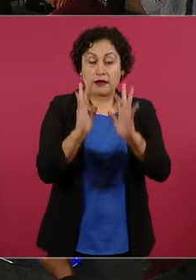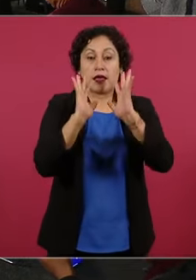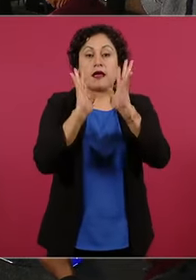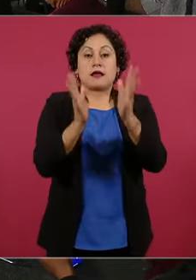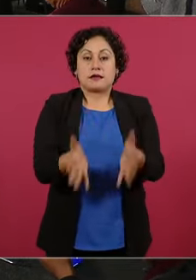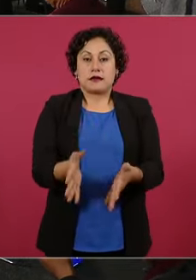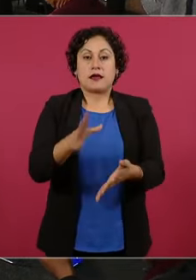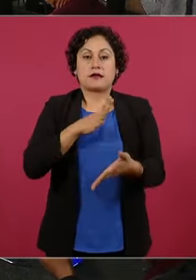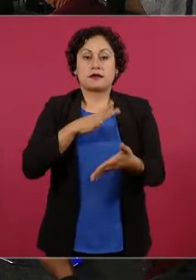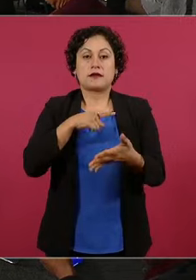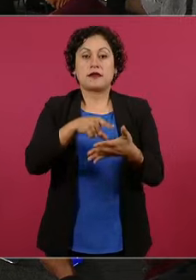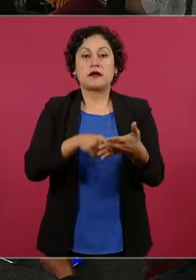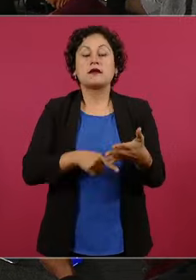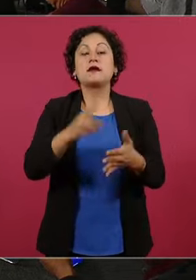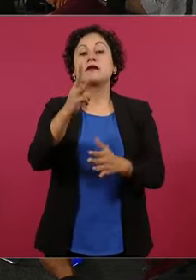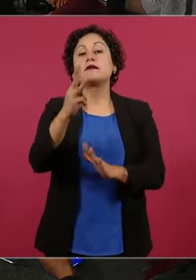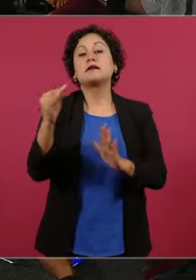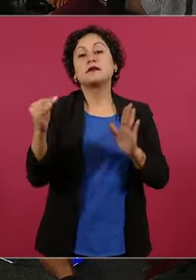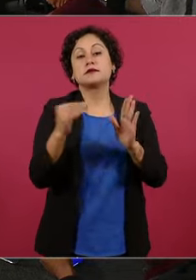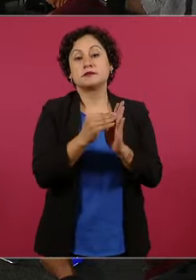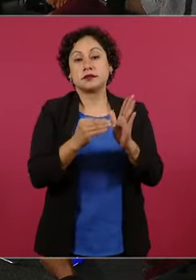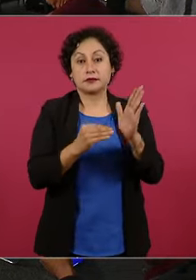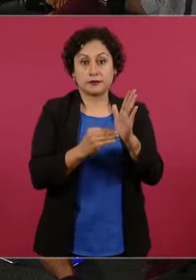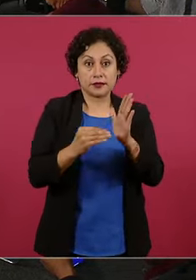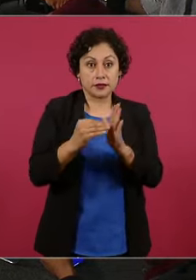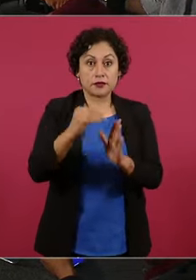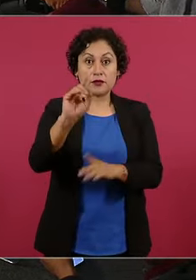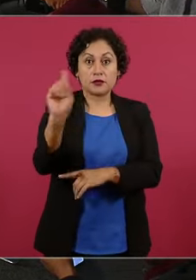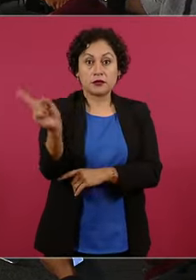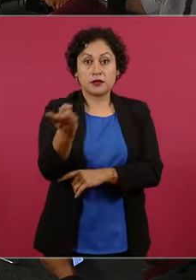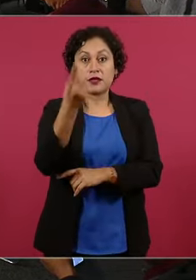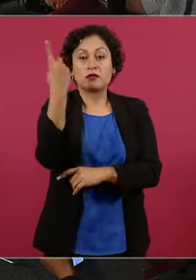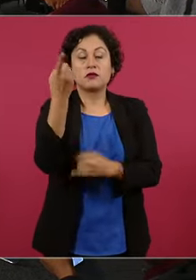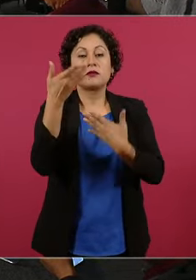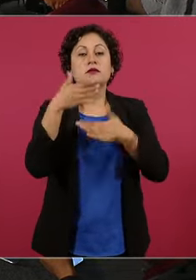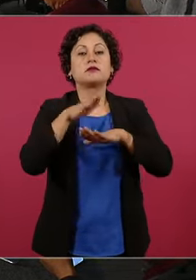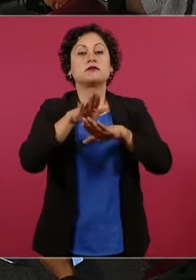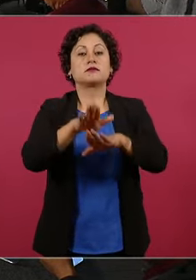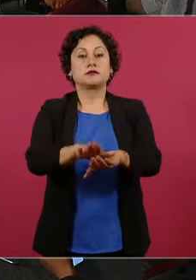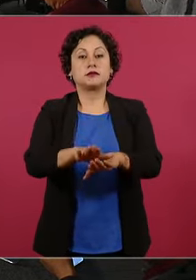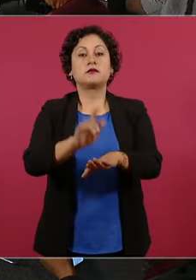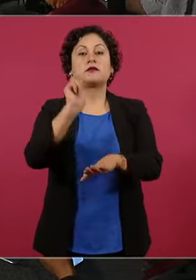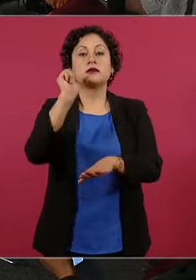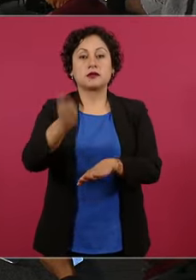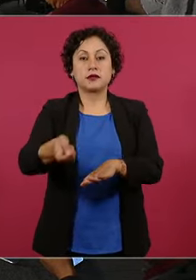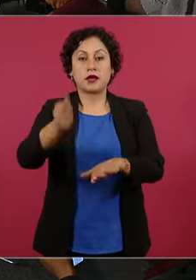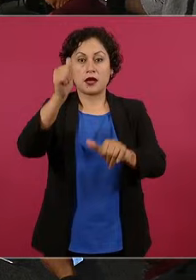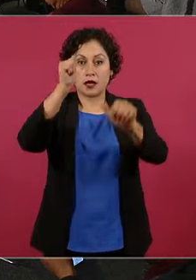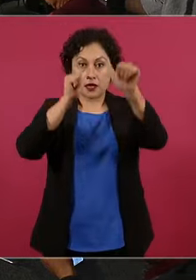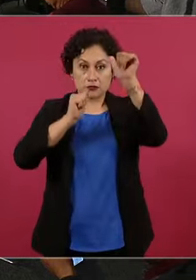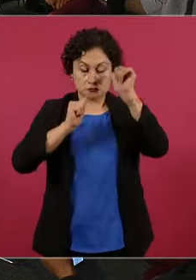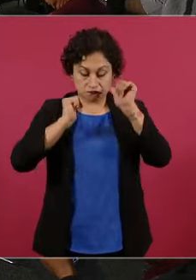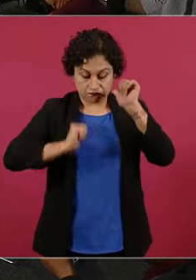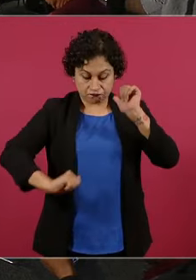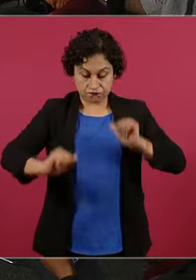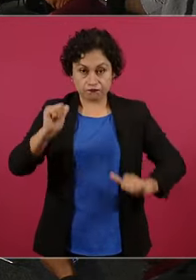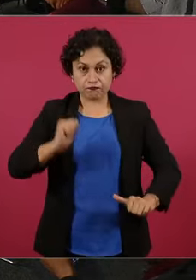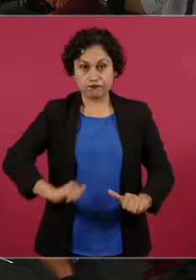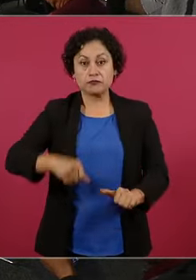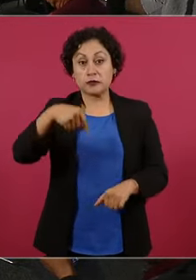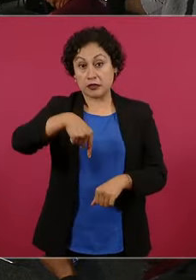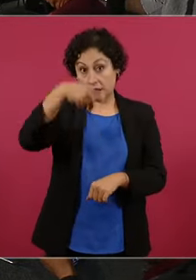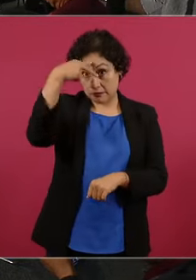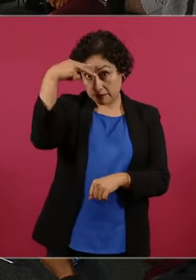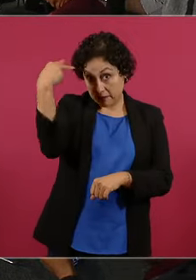son 3,000 millones de dólares en el tema de pues las cirugías estéticas. México ocupa el tercer